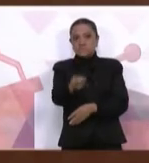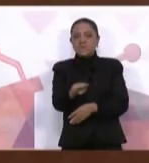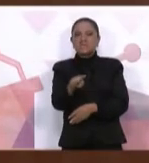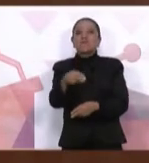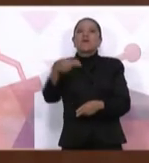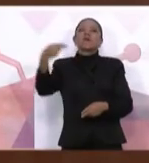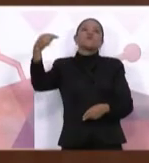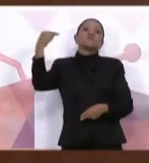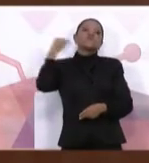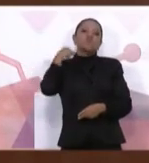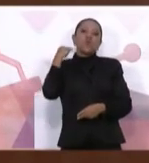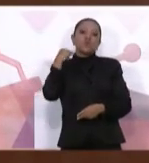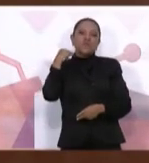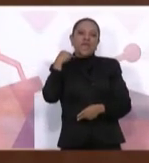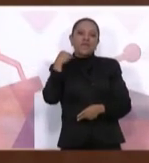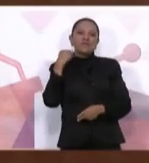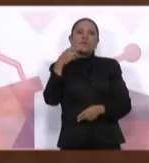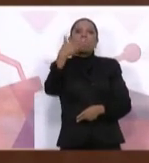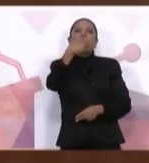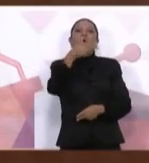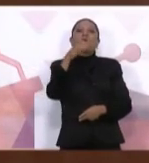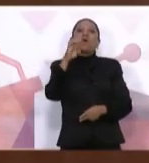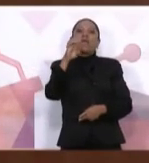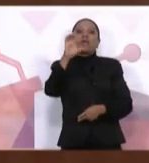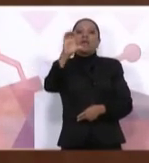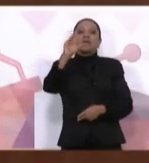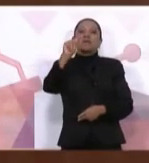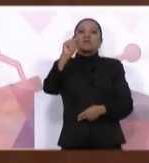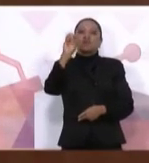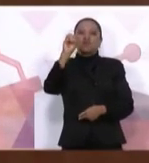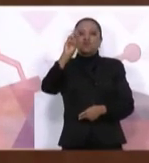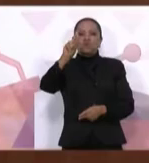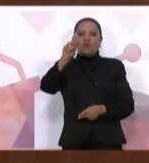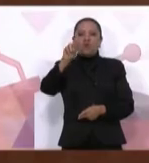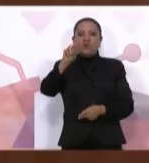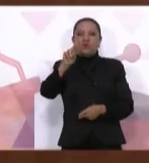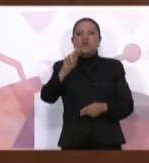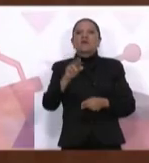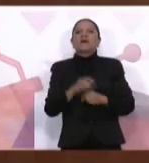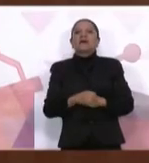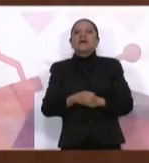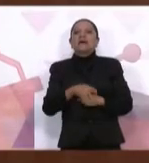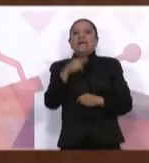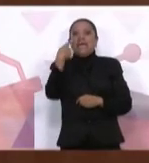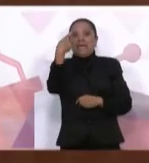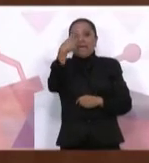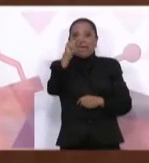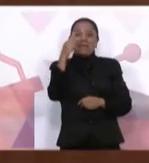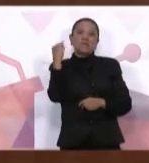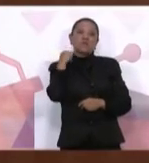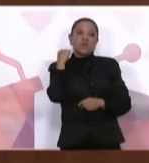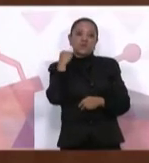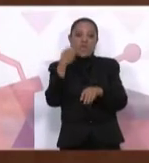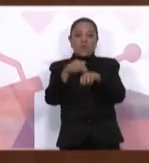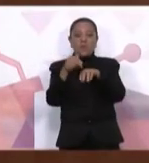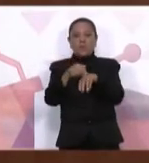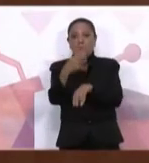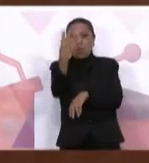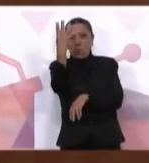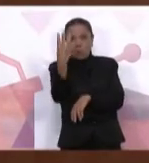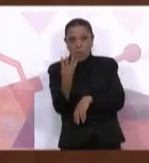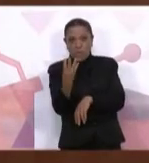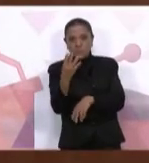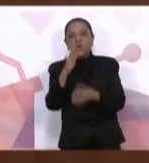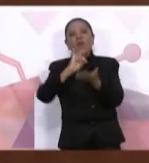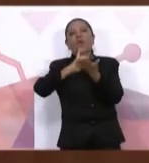el notario público héctor bernardo quevedo lópez y voluntario y gracias por permanecer aquí en este espacio en este segundo debate